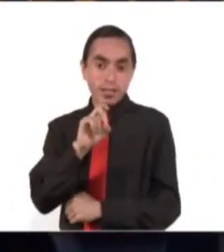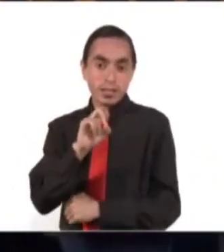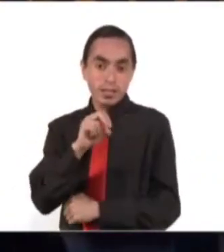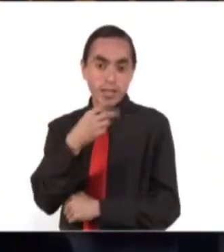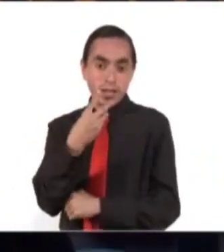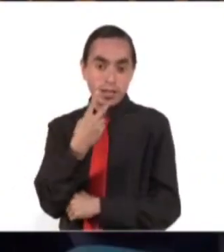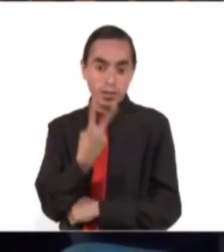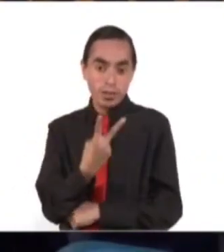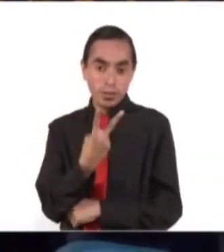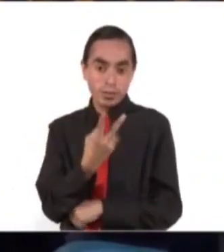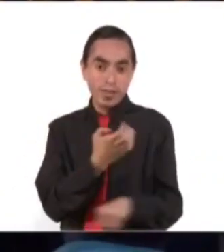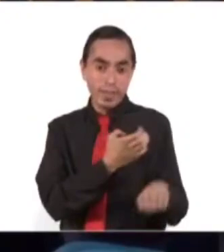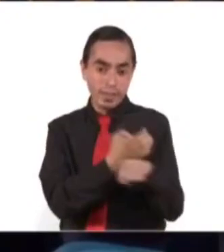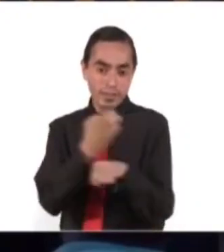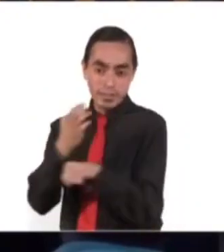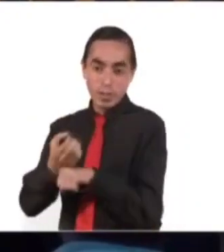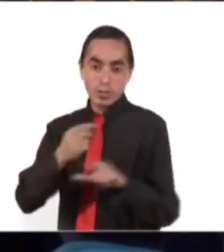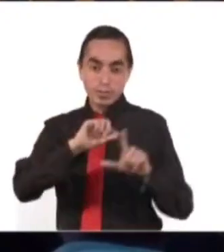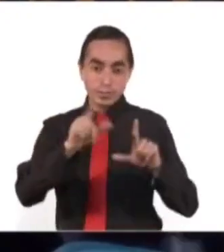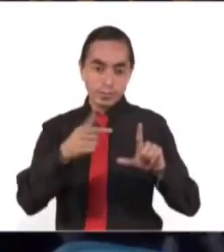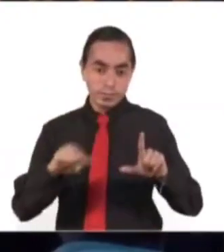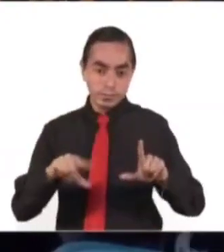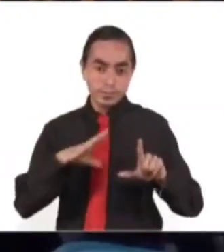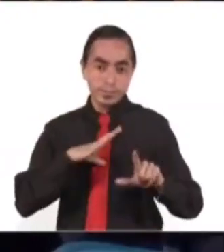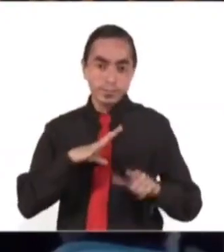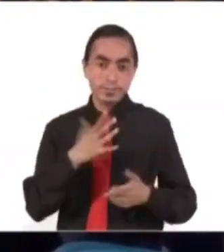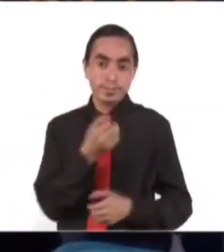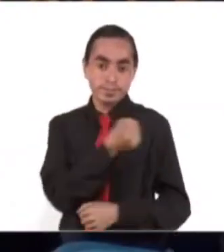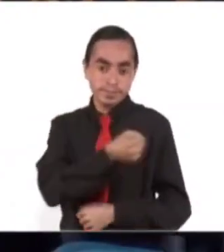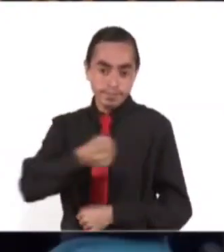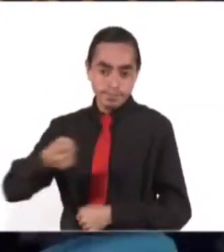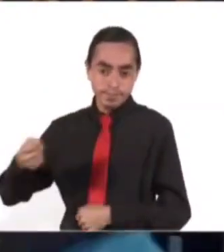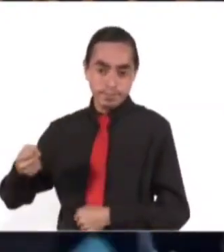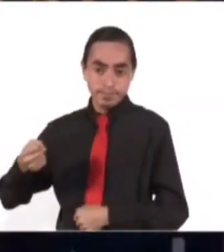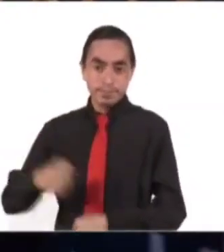de la República Mexicana. Saludamos